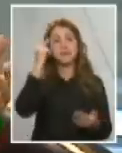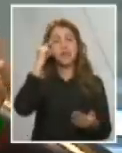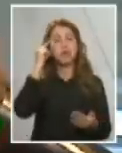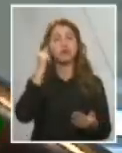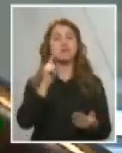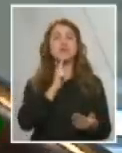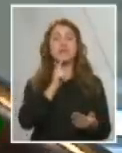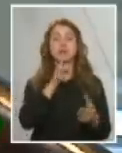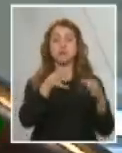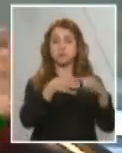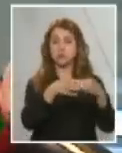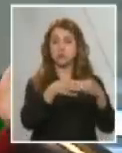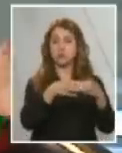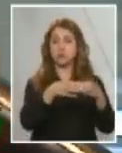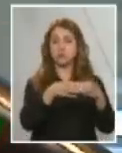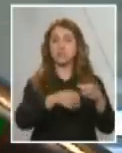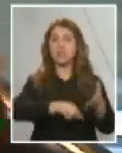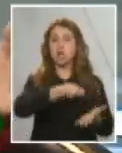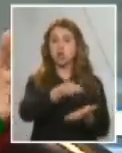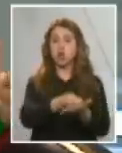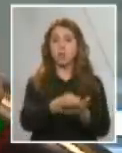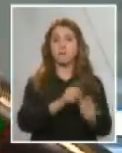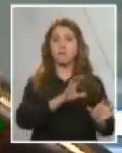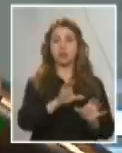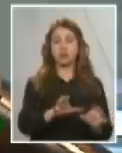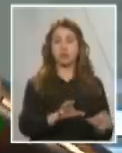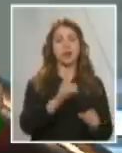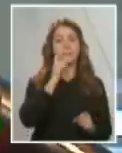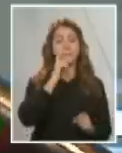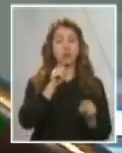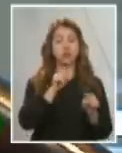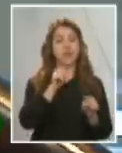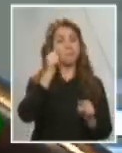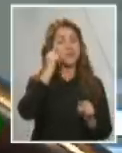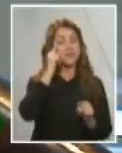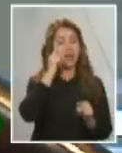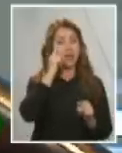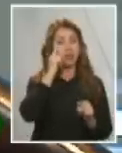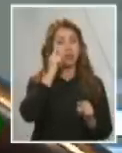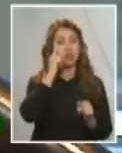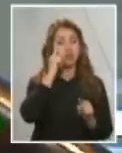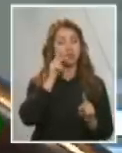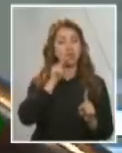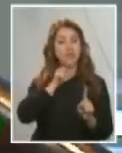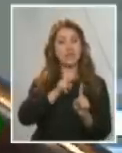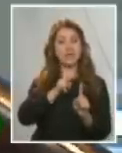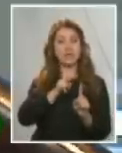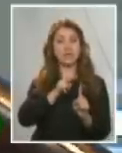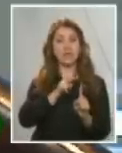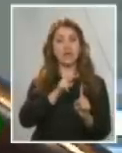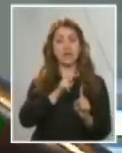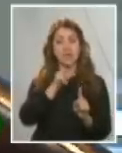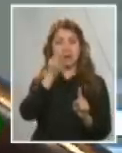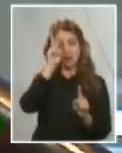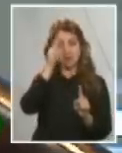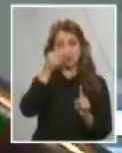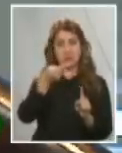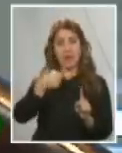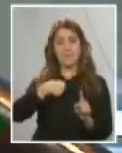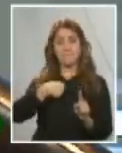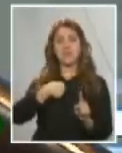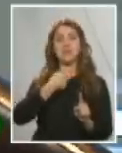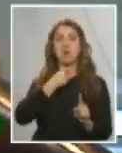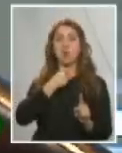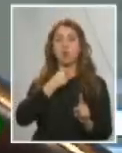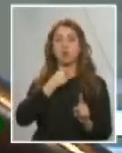pensado que se compren cosas, que se, pero está pensado probablemente desde lo egocentrista, es decir, lo que a mí me